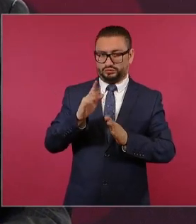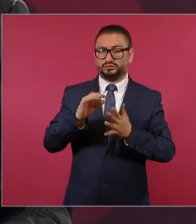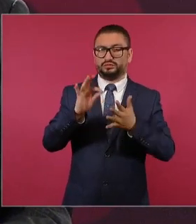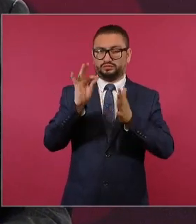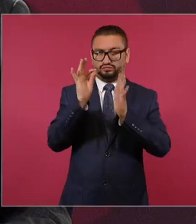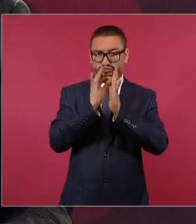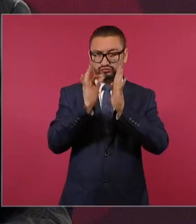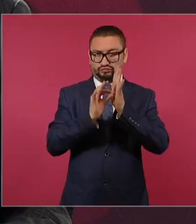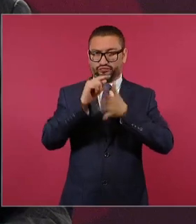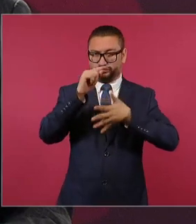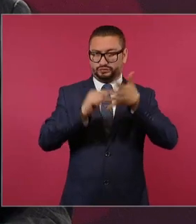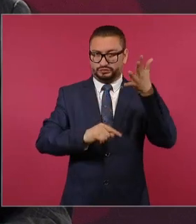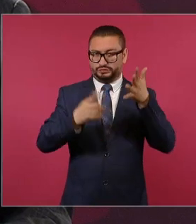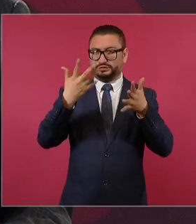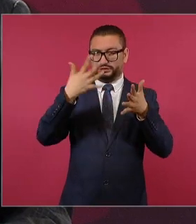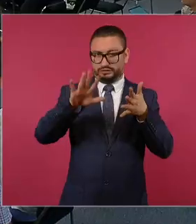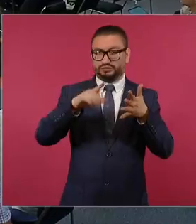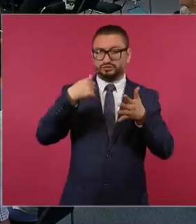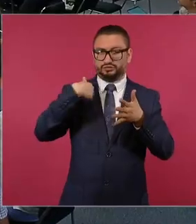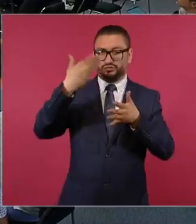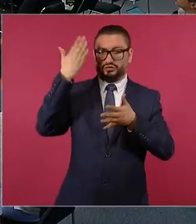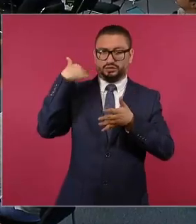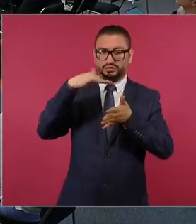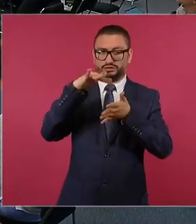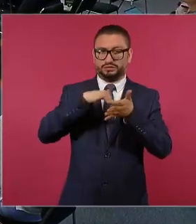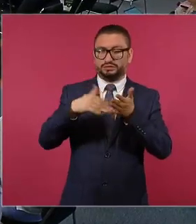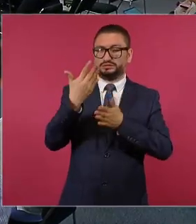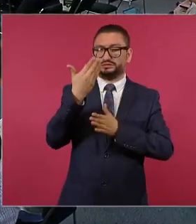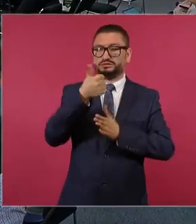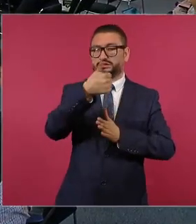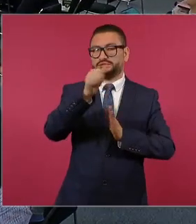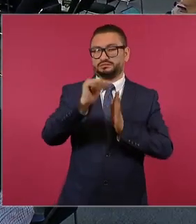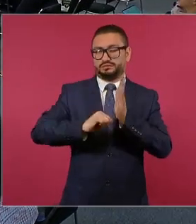puntos que le leí hace 6 meses.